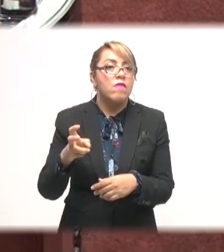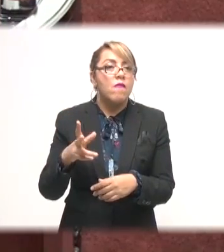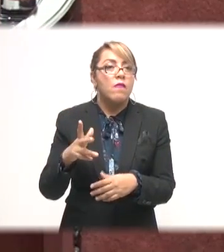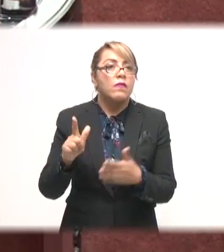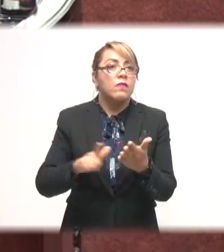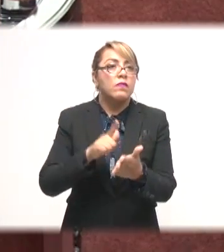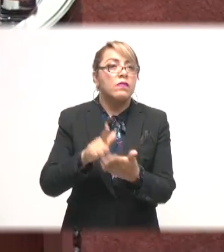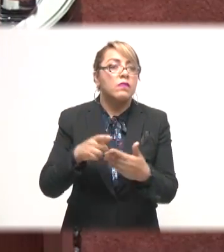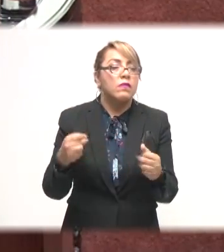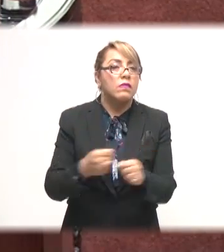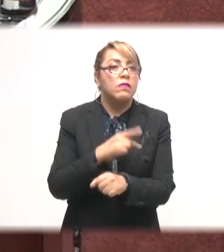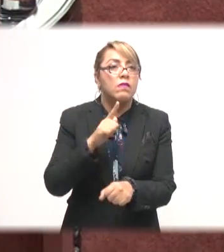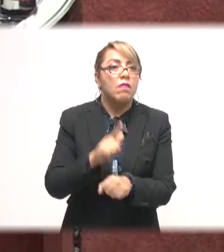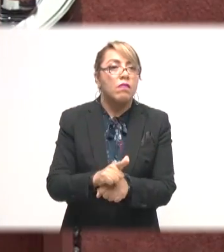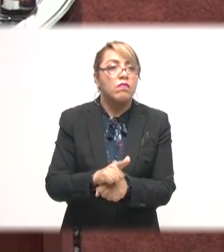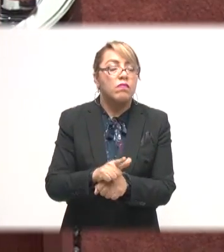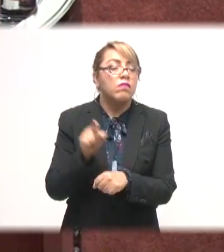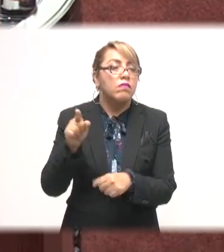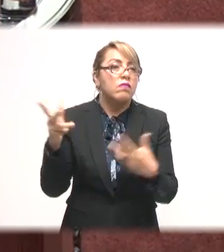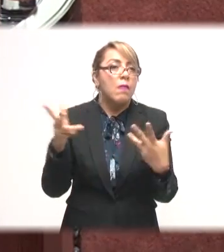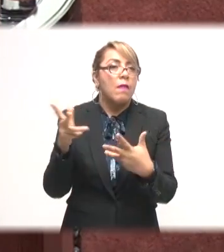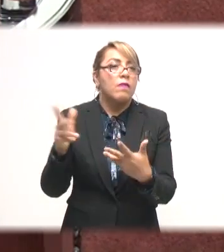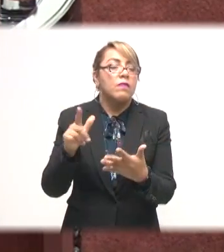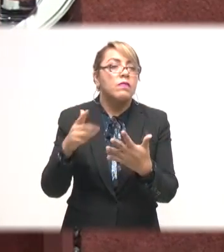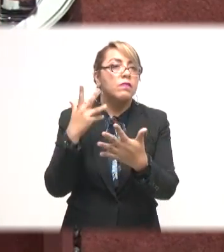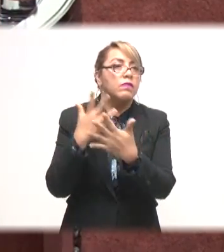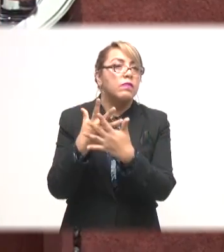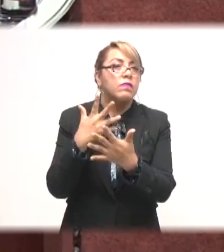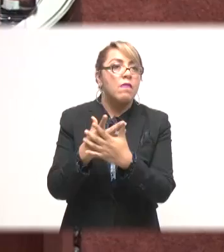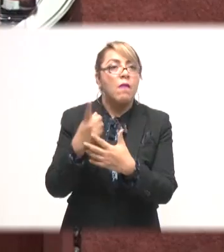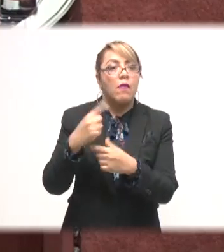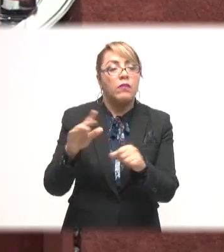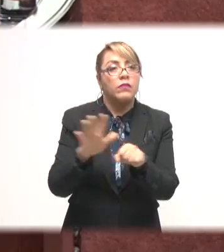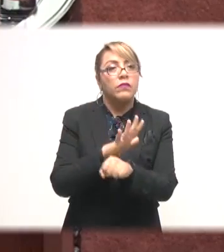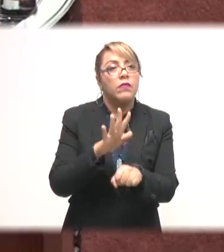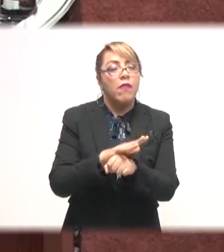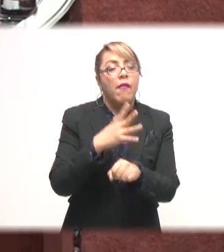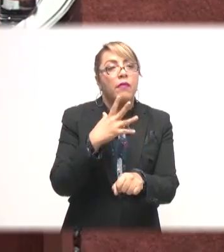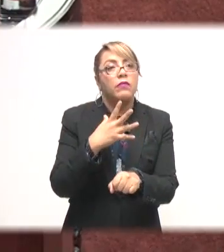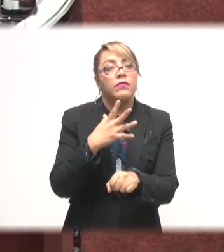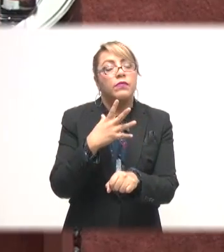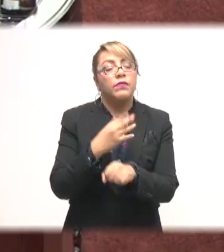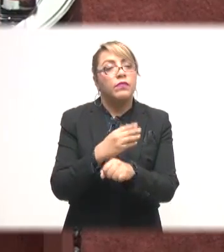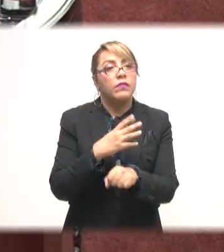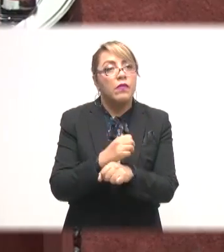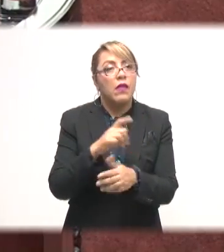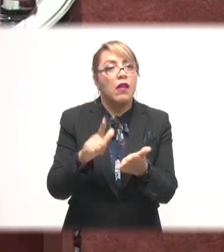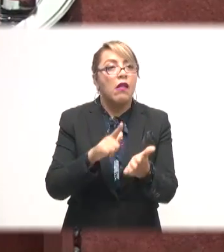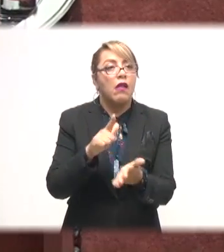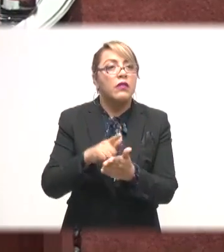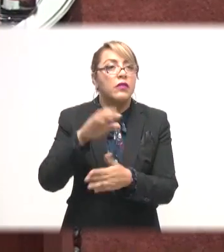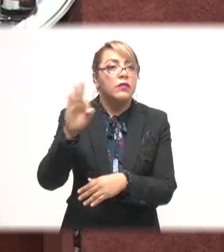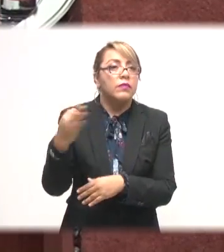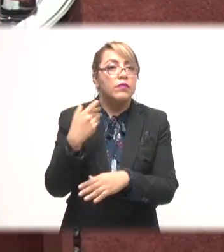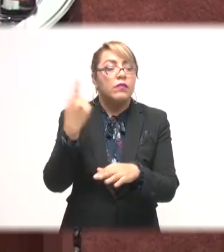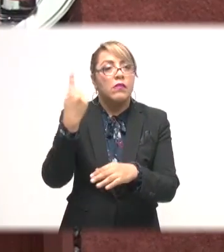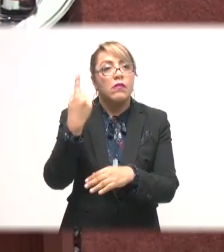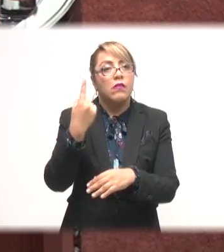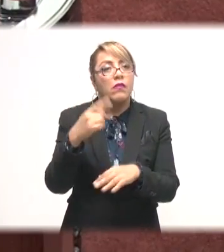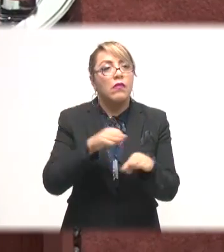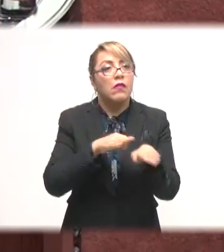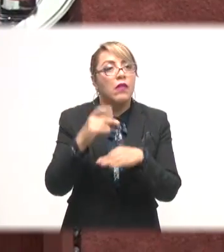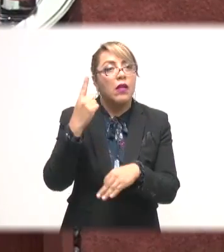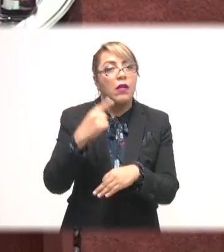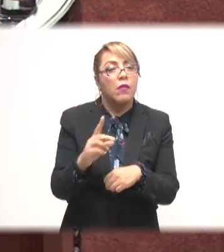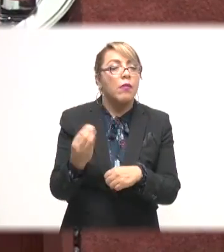se expidió la Ley Nacional de Ejecución Penal, para que publique las reformas a la Ley Federal del Trabajo que sean necesarias para la